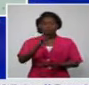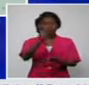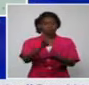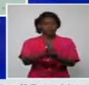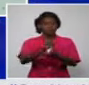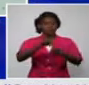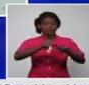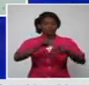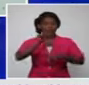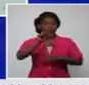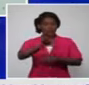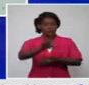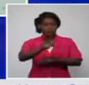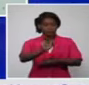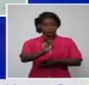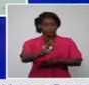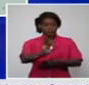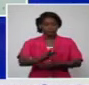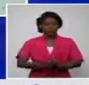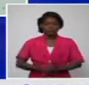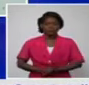municipio Holguín.